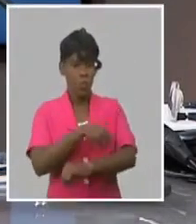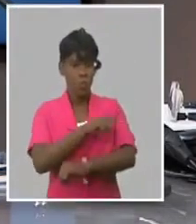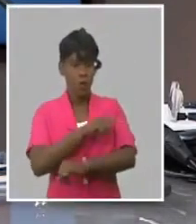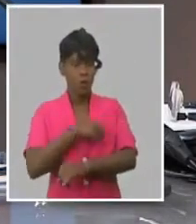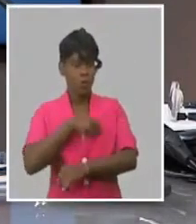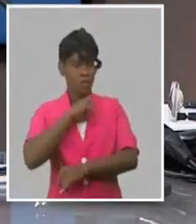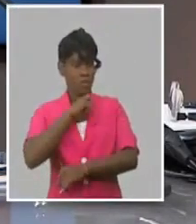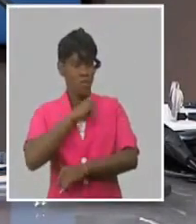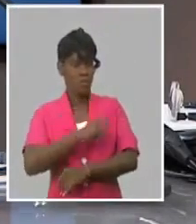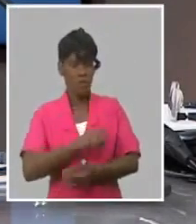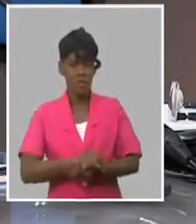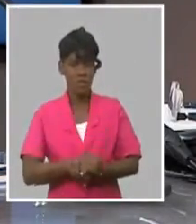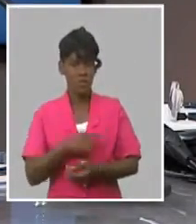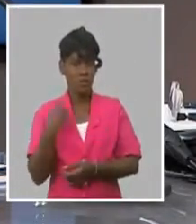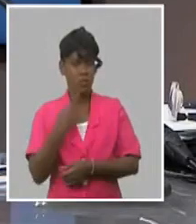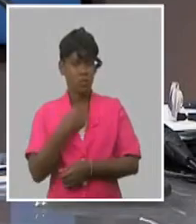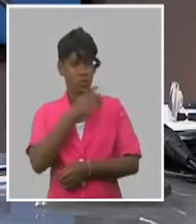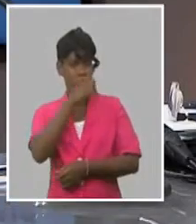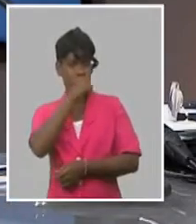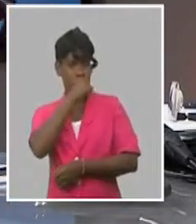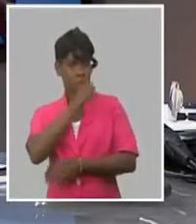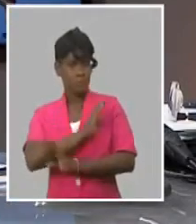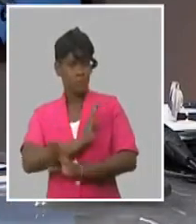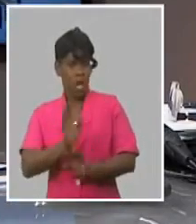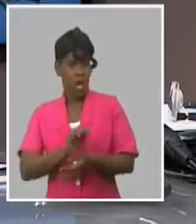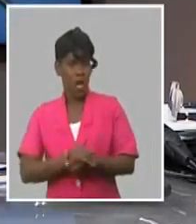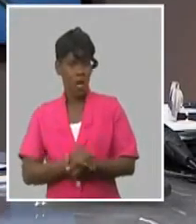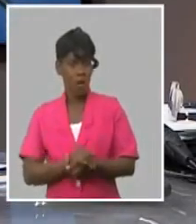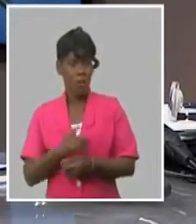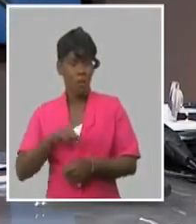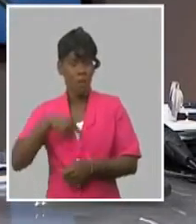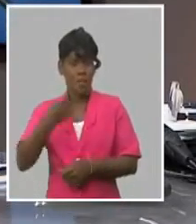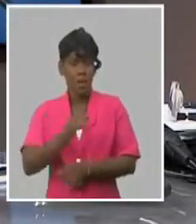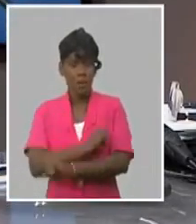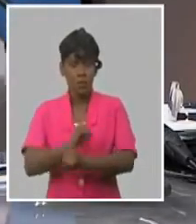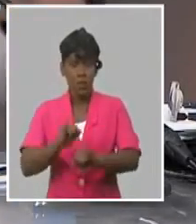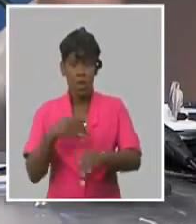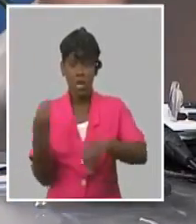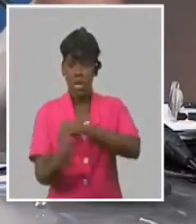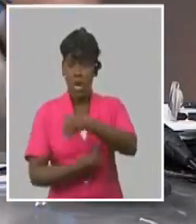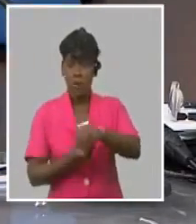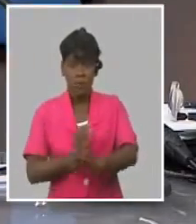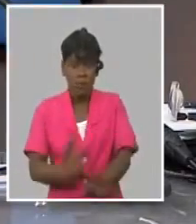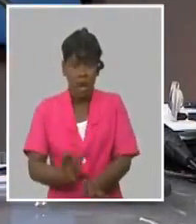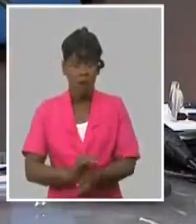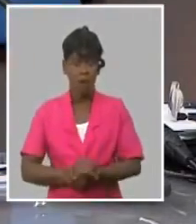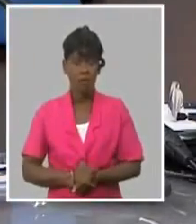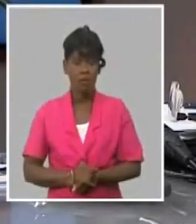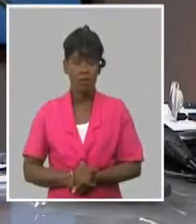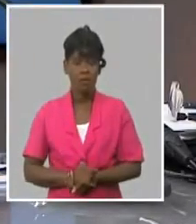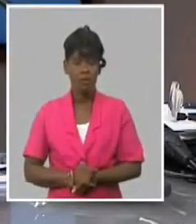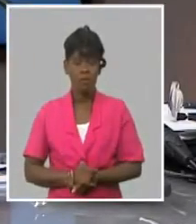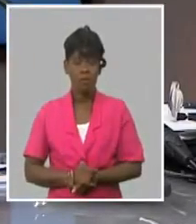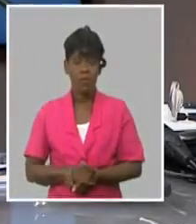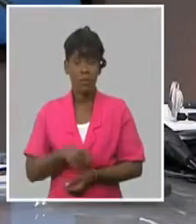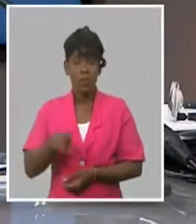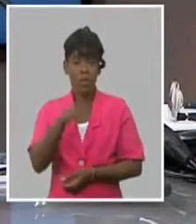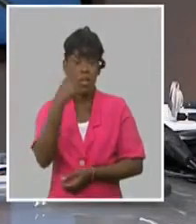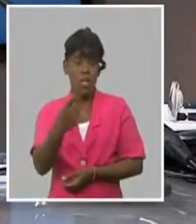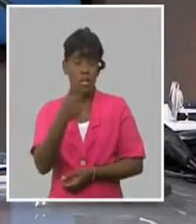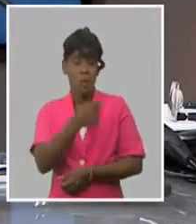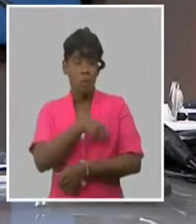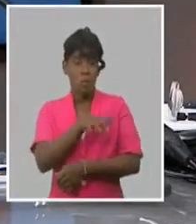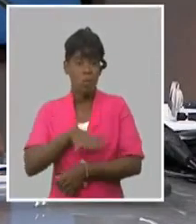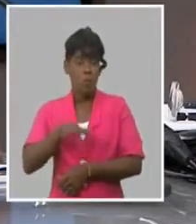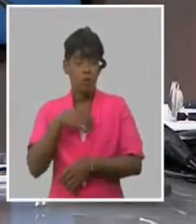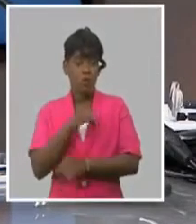referencia, ni hacemos público las bandas. Lo que hacemos público es el tipo de cambio, porque eso sí, la gente lo tiene, las personas